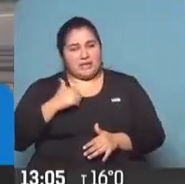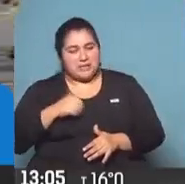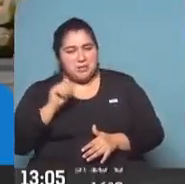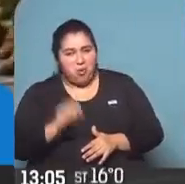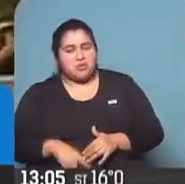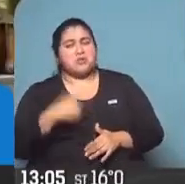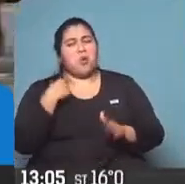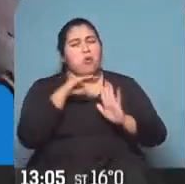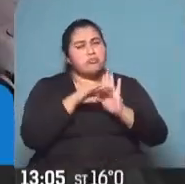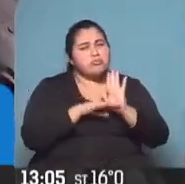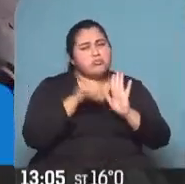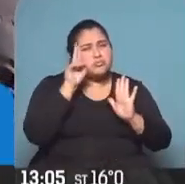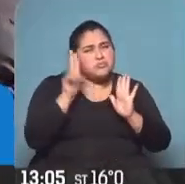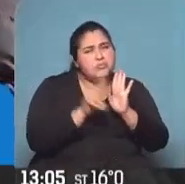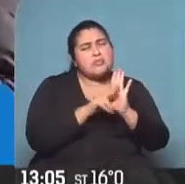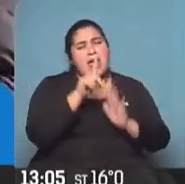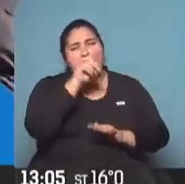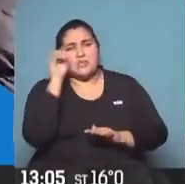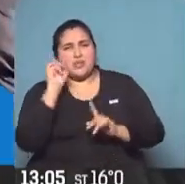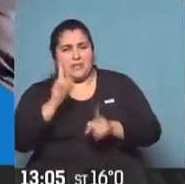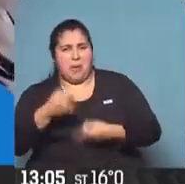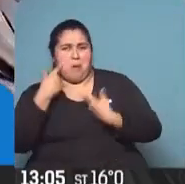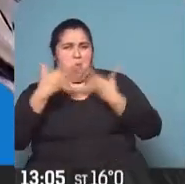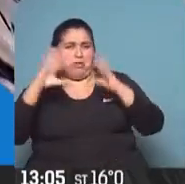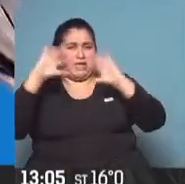protocolo en el ámbito nacional e internacional